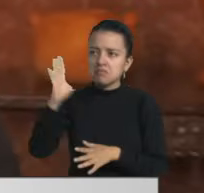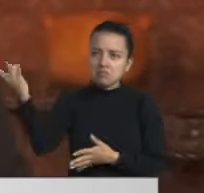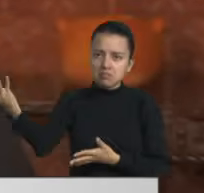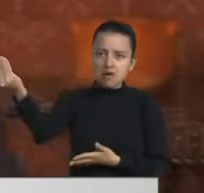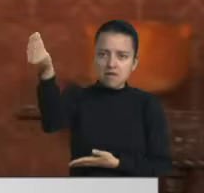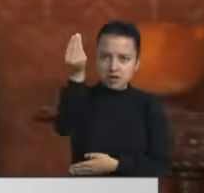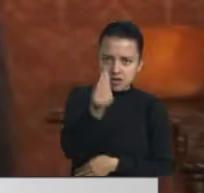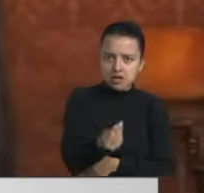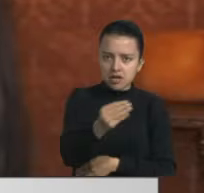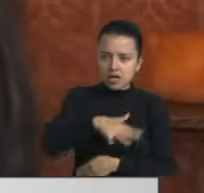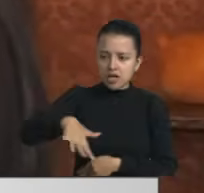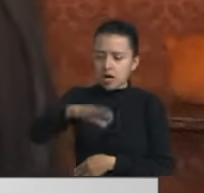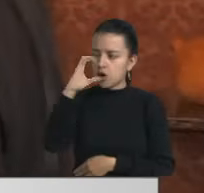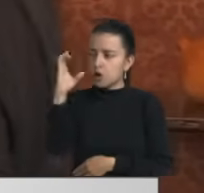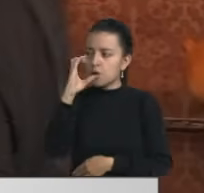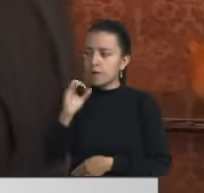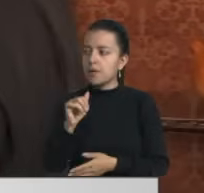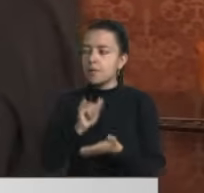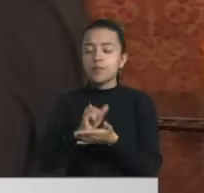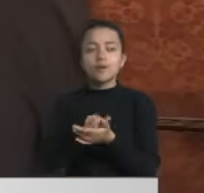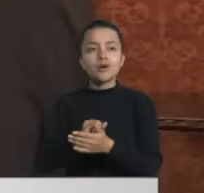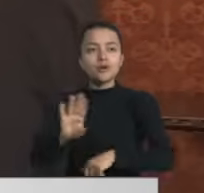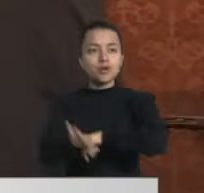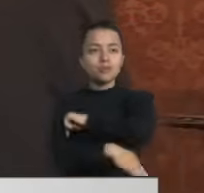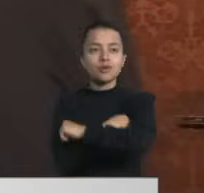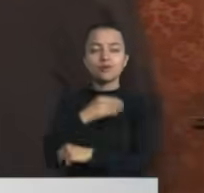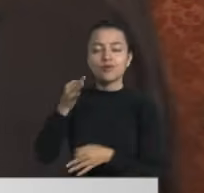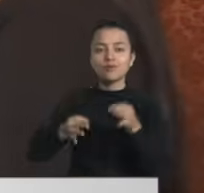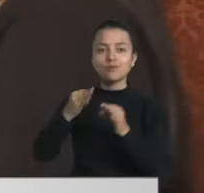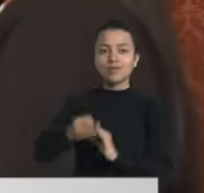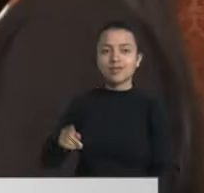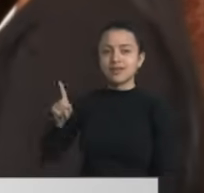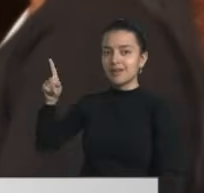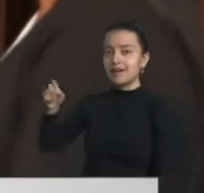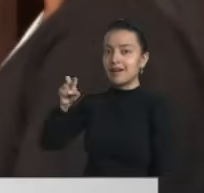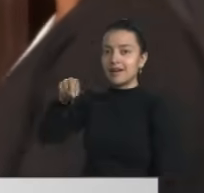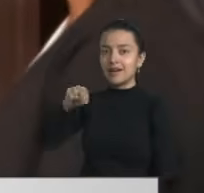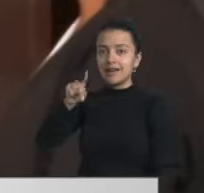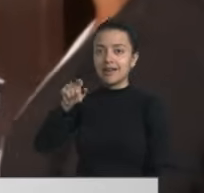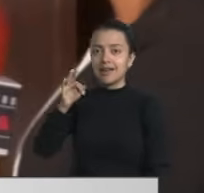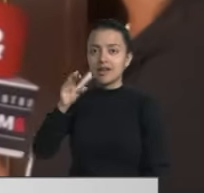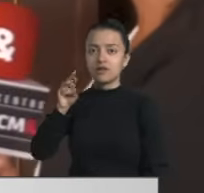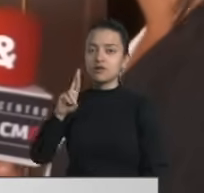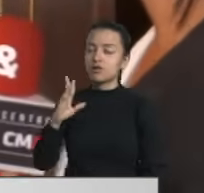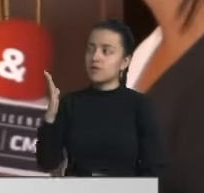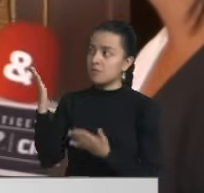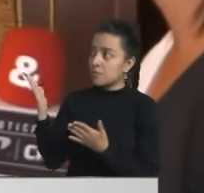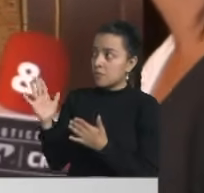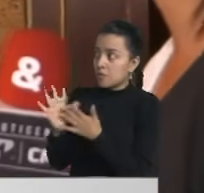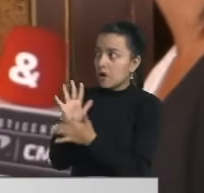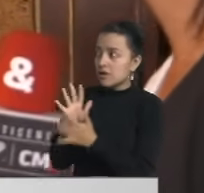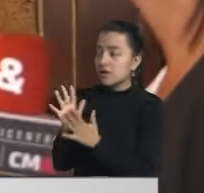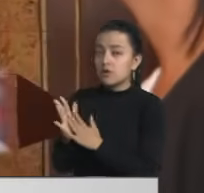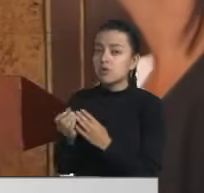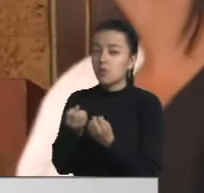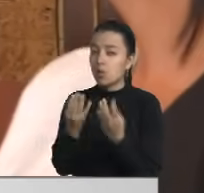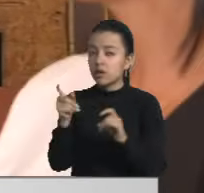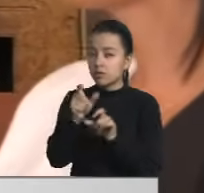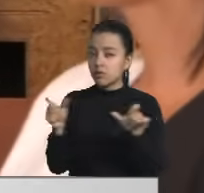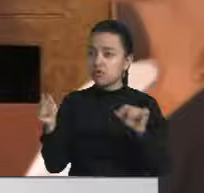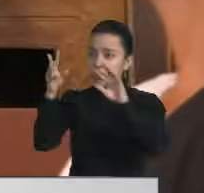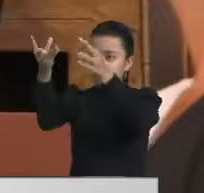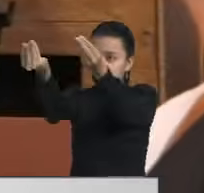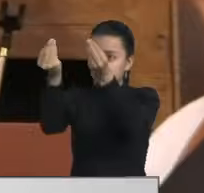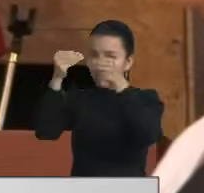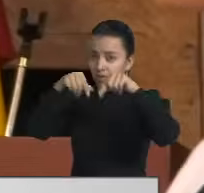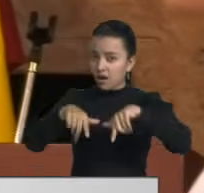1 CMI, el ministro de Justicia, Néstor Osuna. Ministro, bienvenido. Cuéntenos cuántos serán los colombianos repatriados y a dónde llegarán.